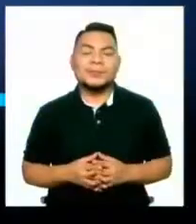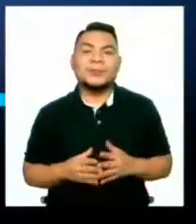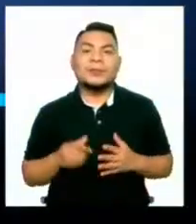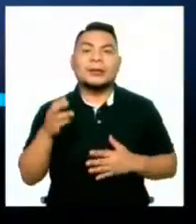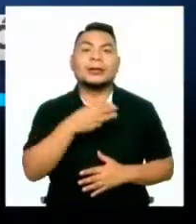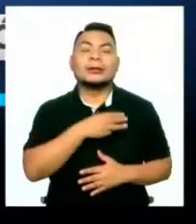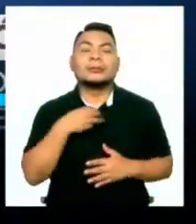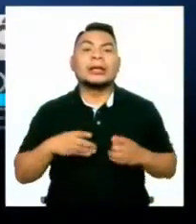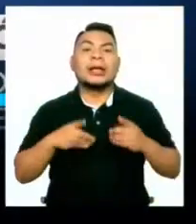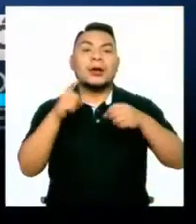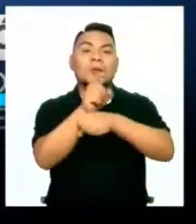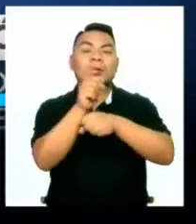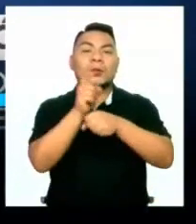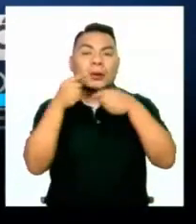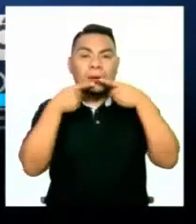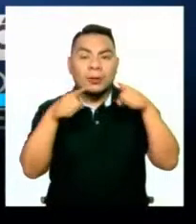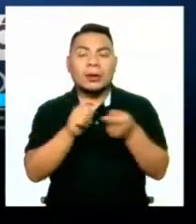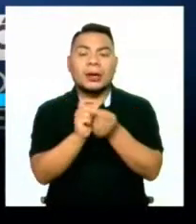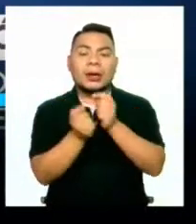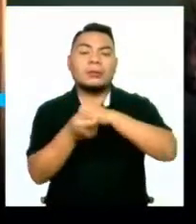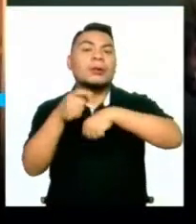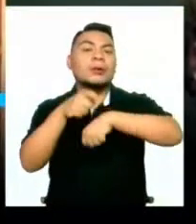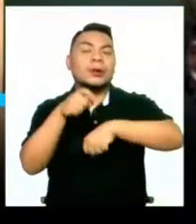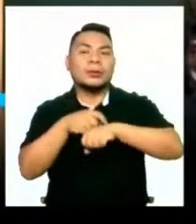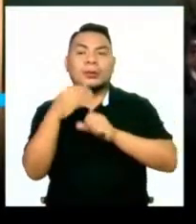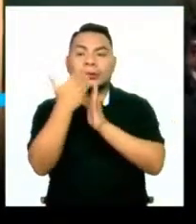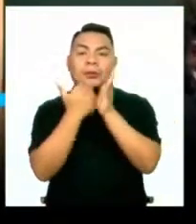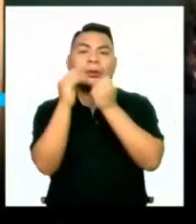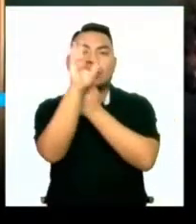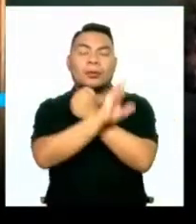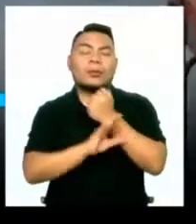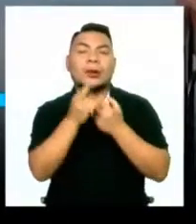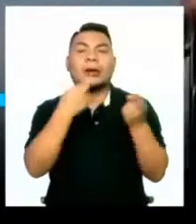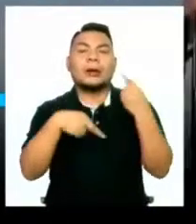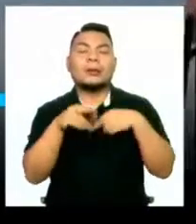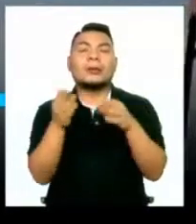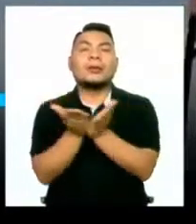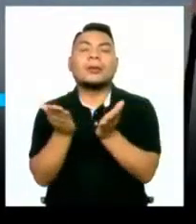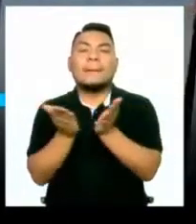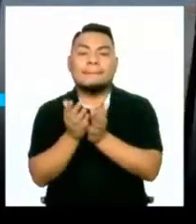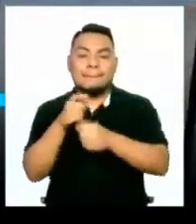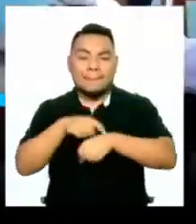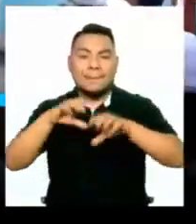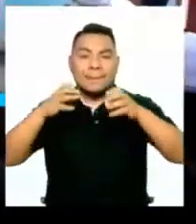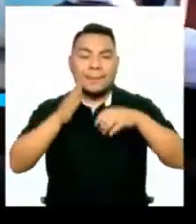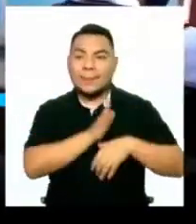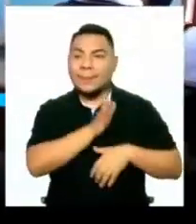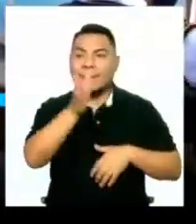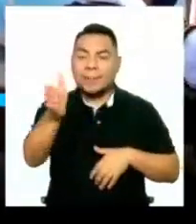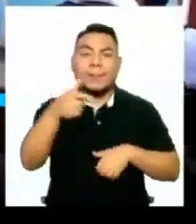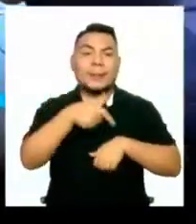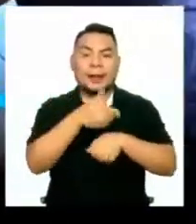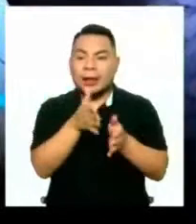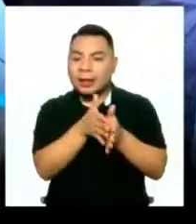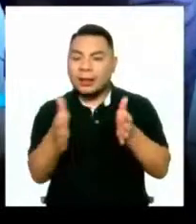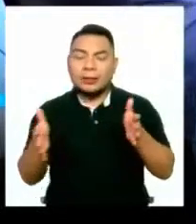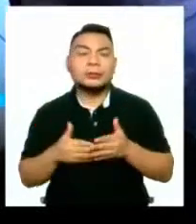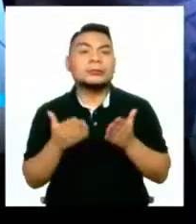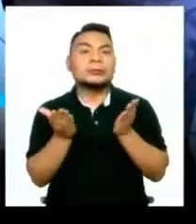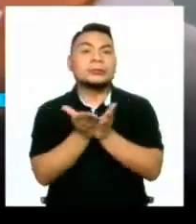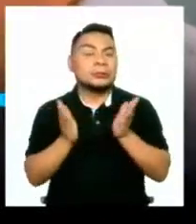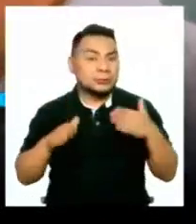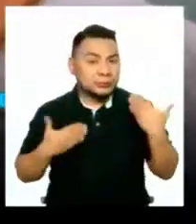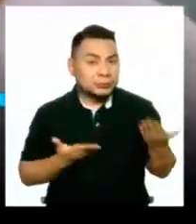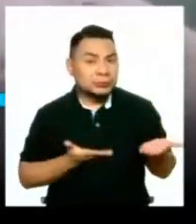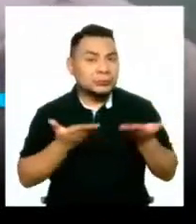El Ministerio de Educación anuncia cambios en horario y protocolos para el regreso al colegio. Las horas de clase presenciales se amplían y escolares